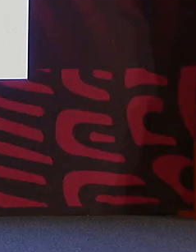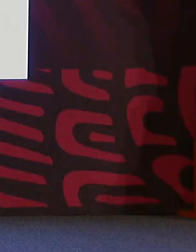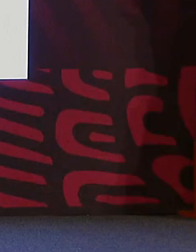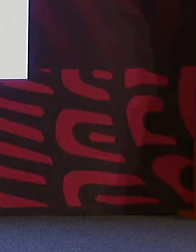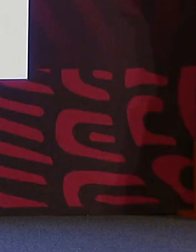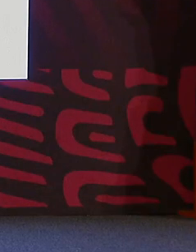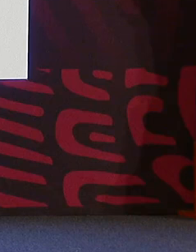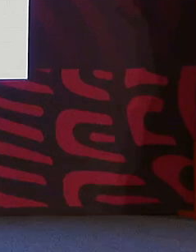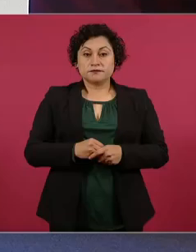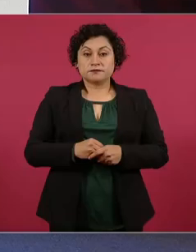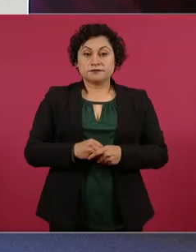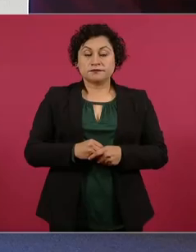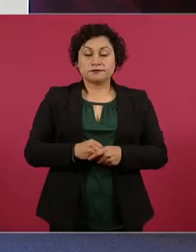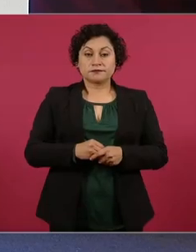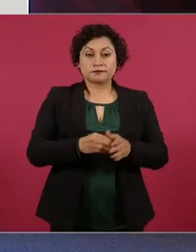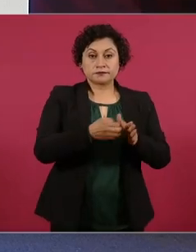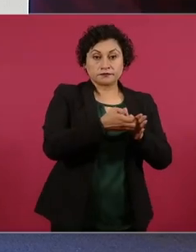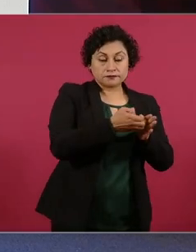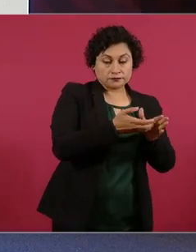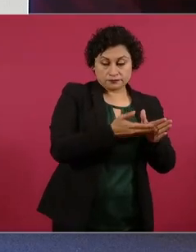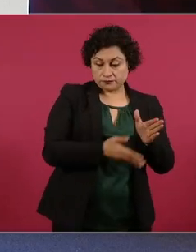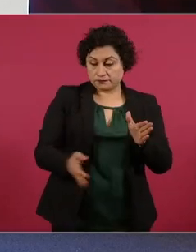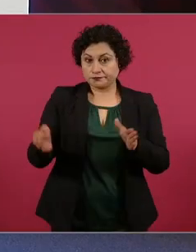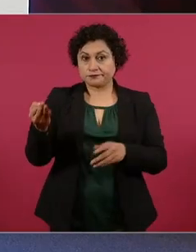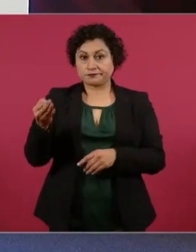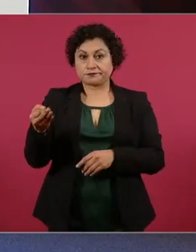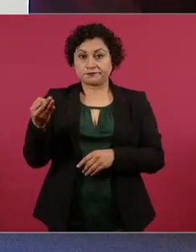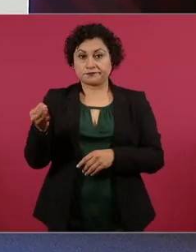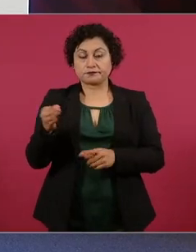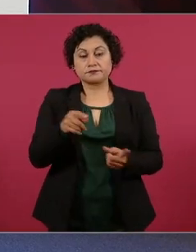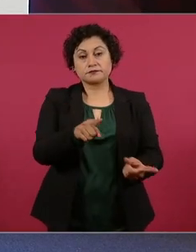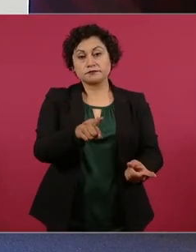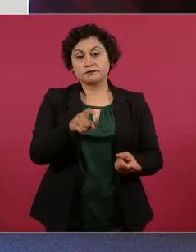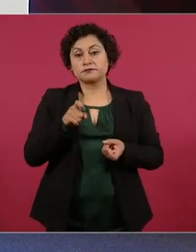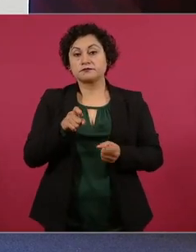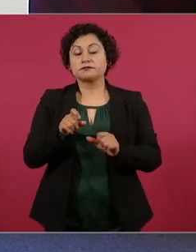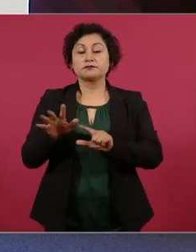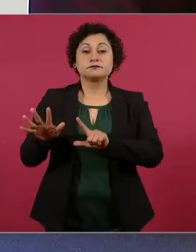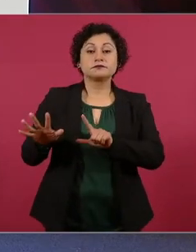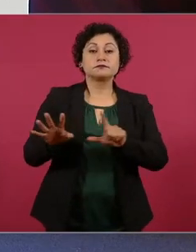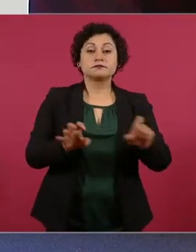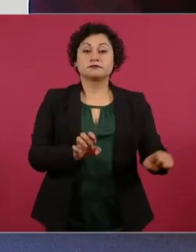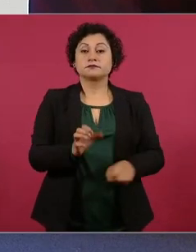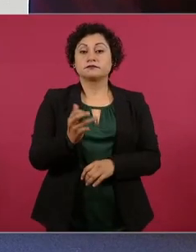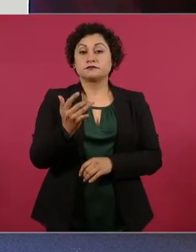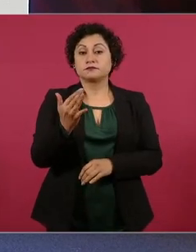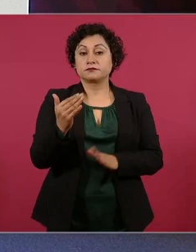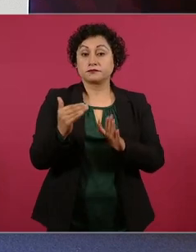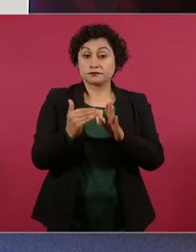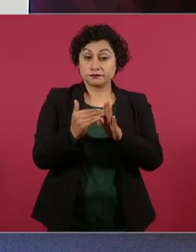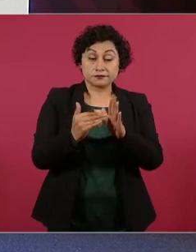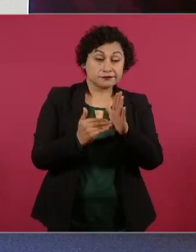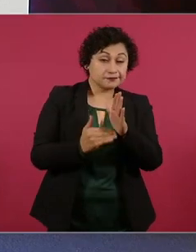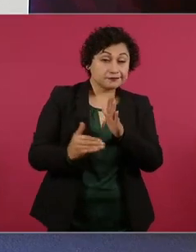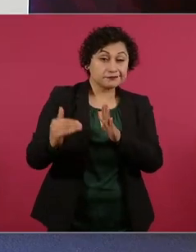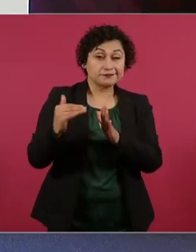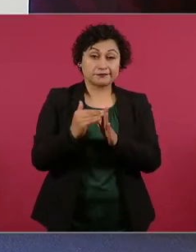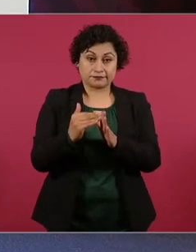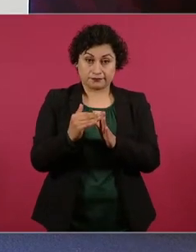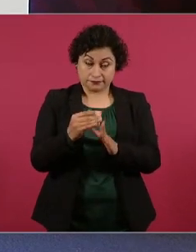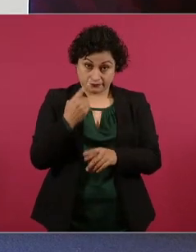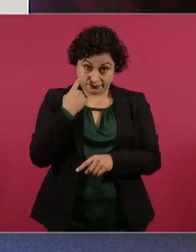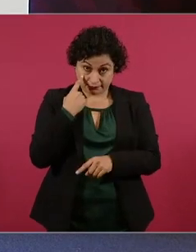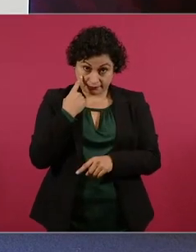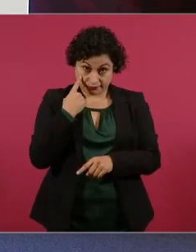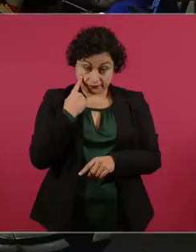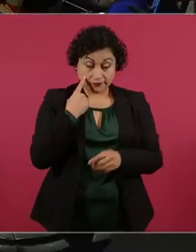habían ingresado 750 mil millones. Del primero de enero